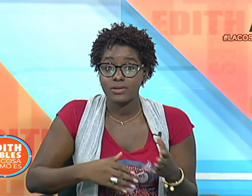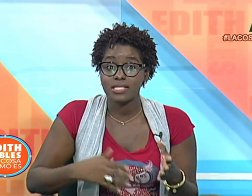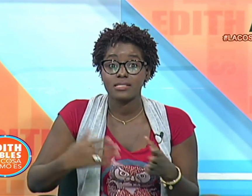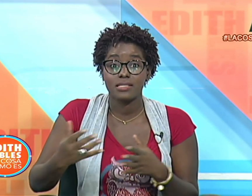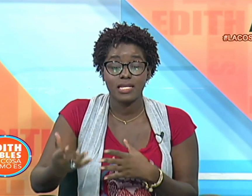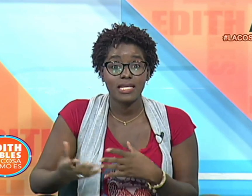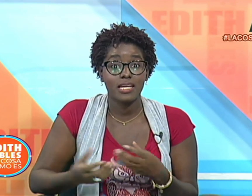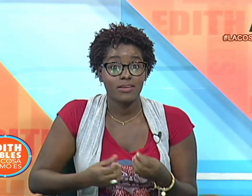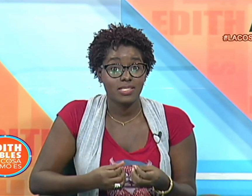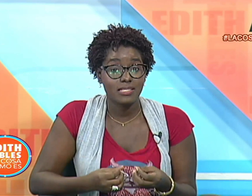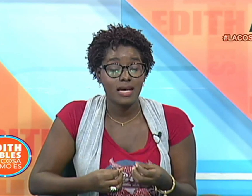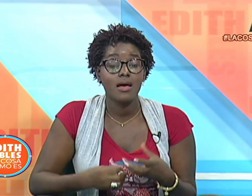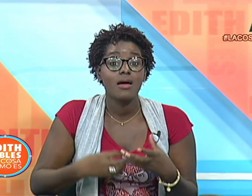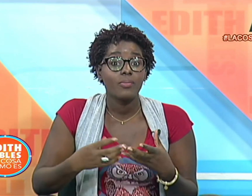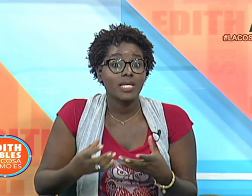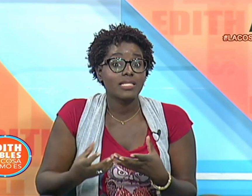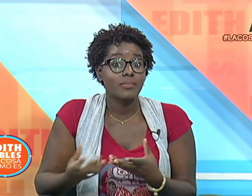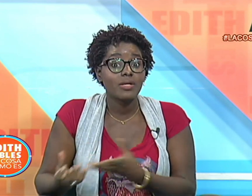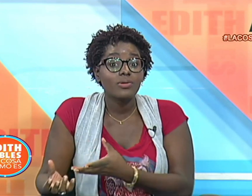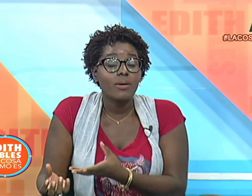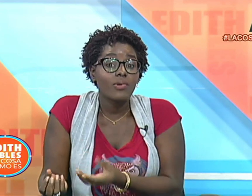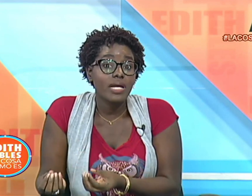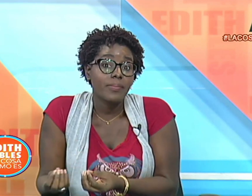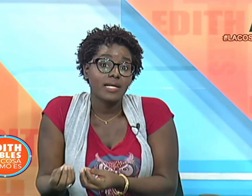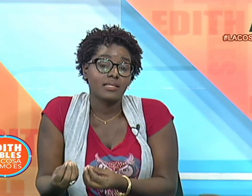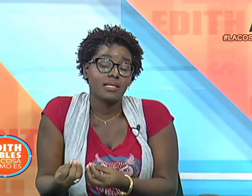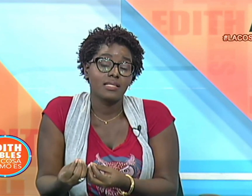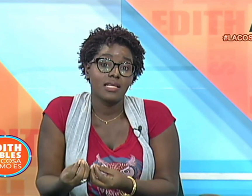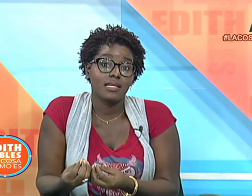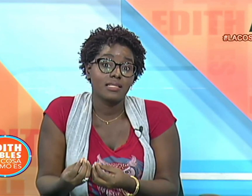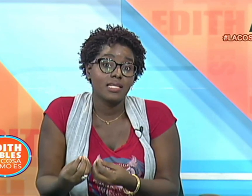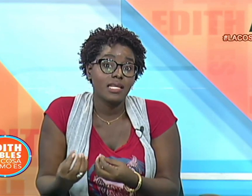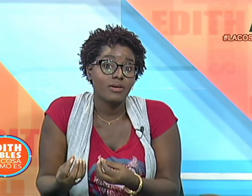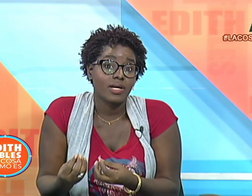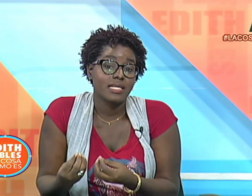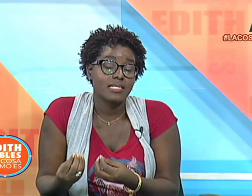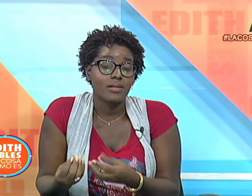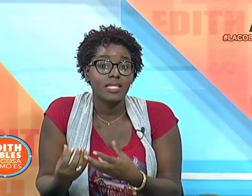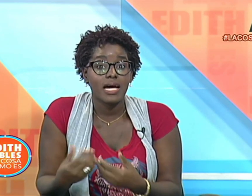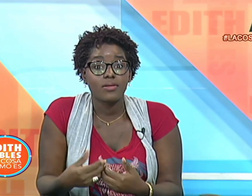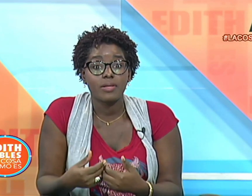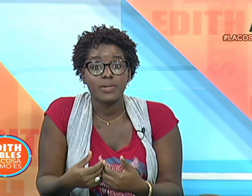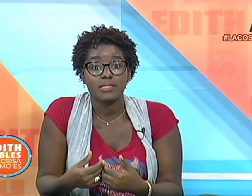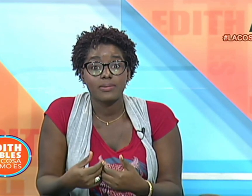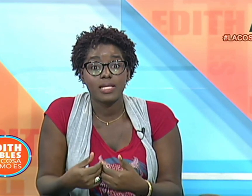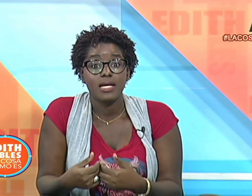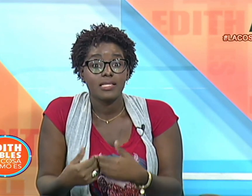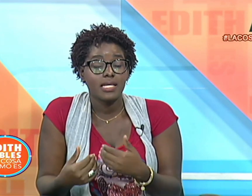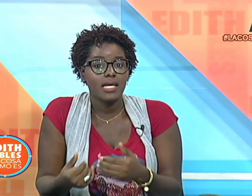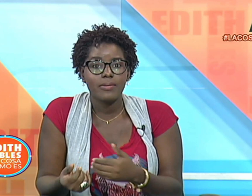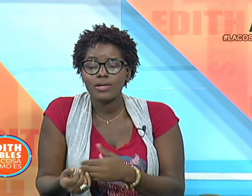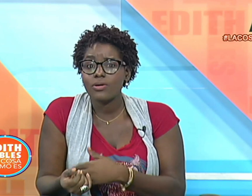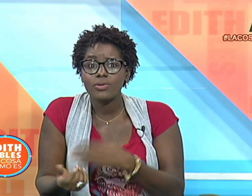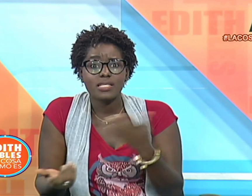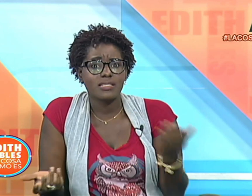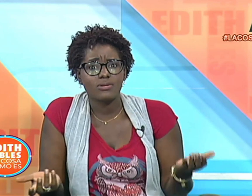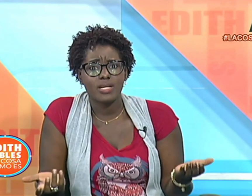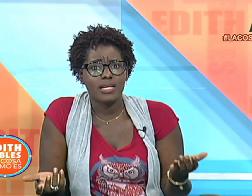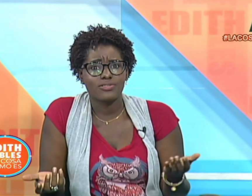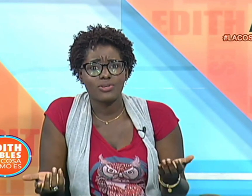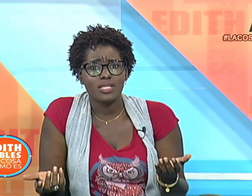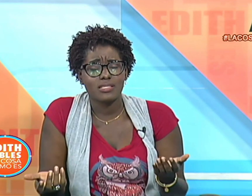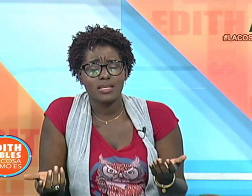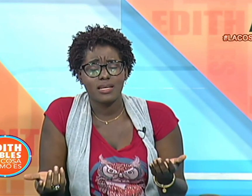legisladores que se tienen que revisar porque también una buena parte de dinero que le estaba dejado de percibir tiene que ver con unas